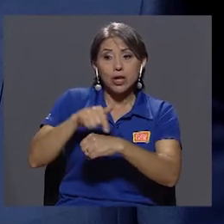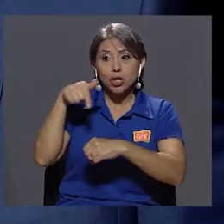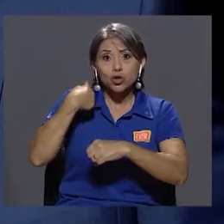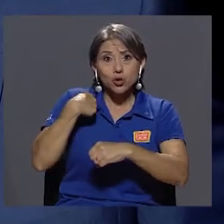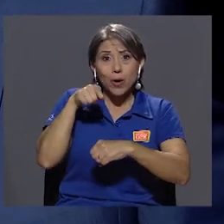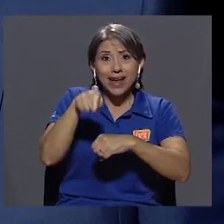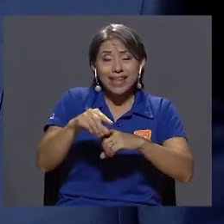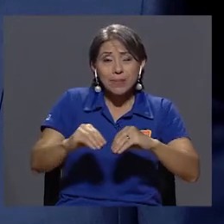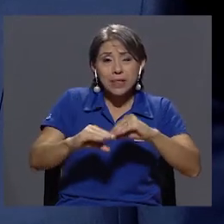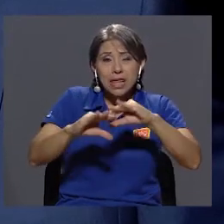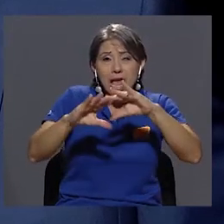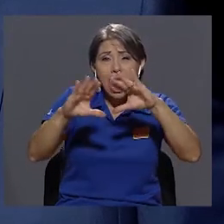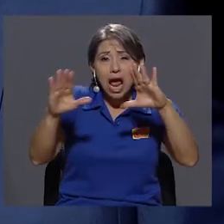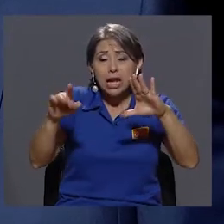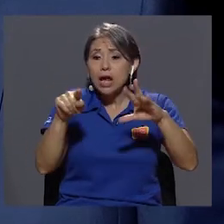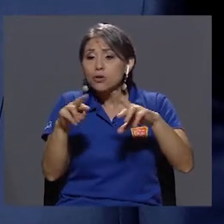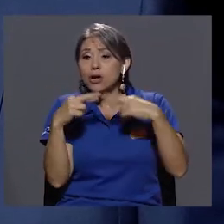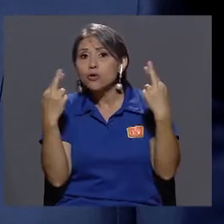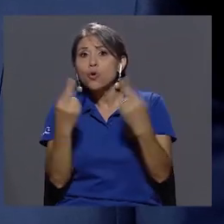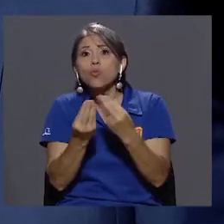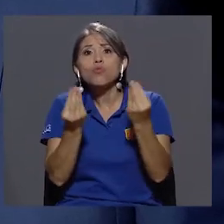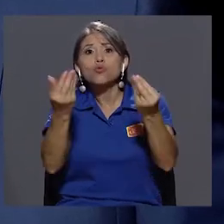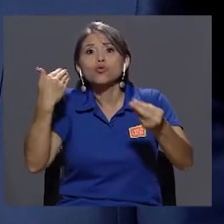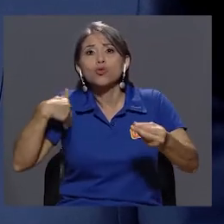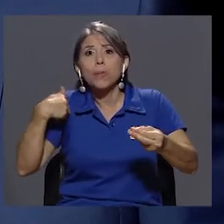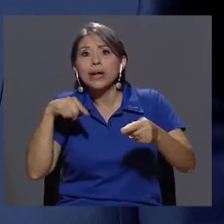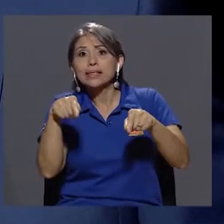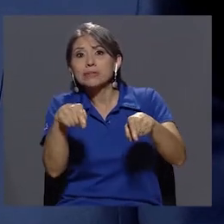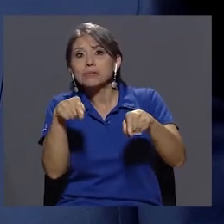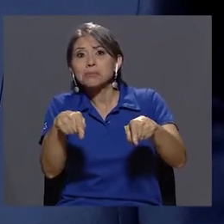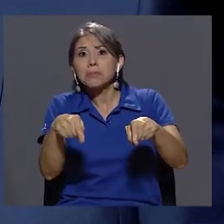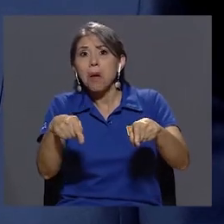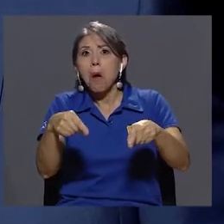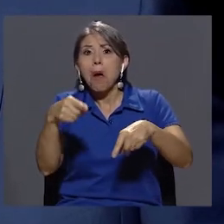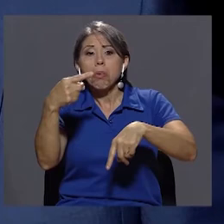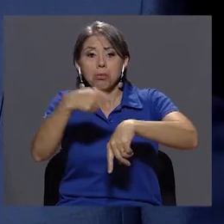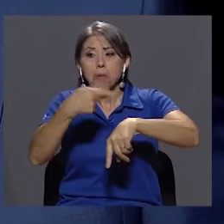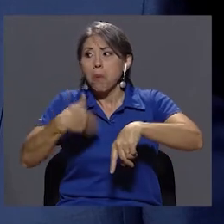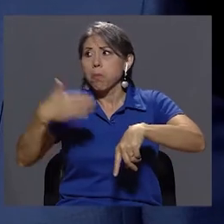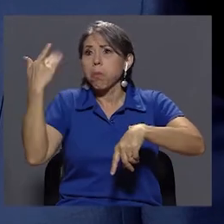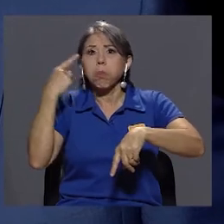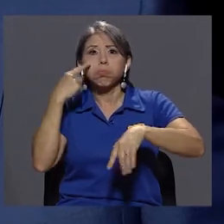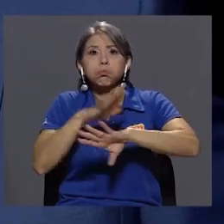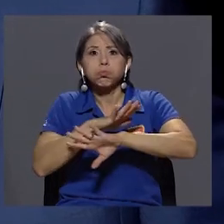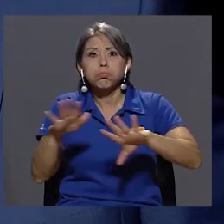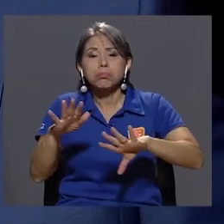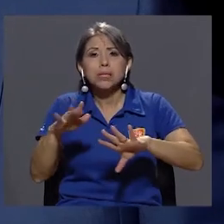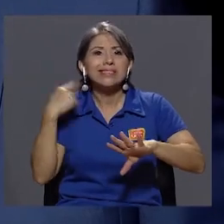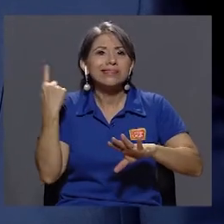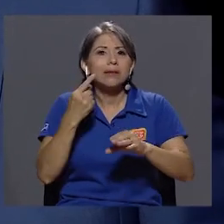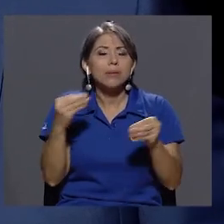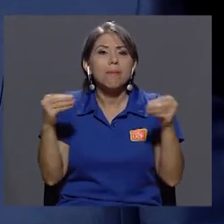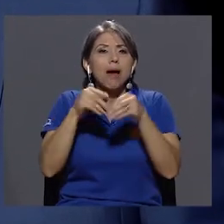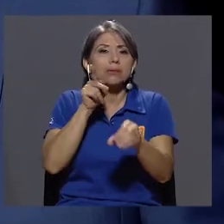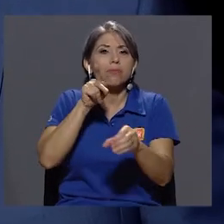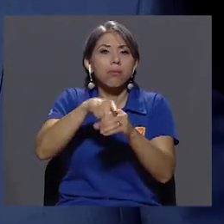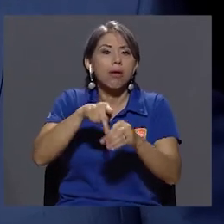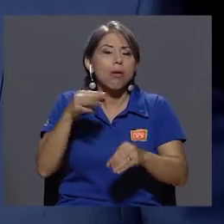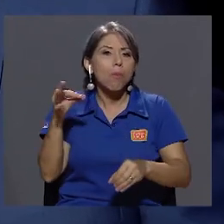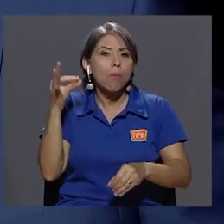habían muchos hombres cosa que nuevo desde hace mucho tiempo porque son las mujeres las que más participan